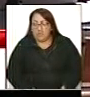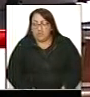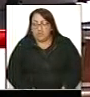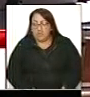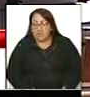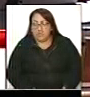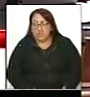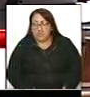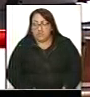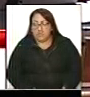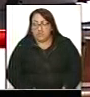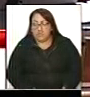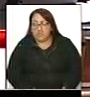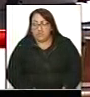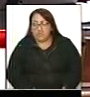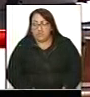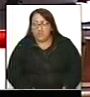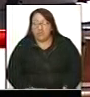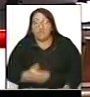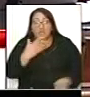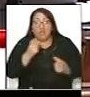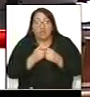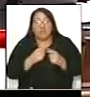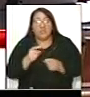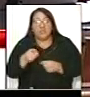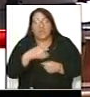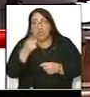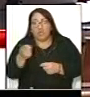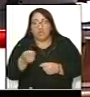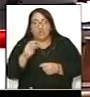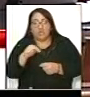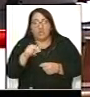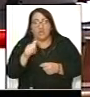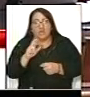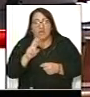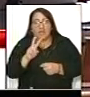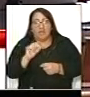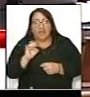Muchas gracias, señor congresista. Tiene el uso de la palabra el señor congresista Narváez.